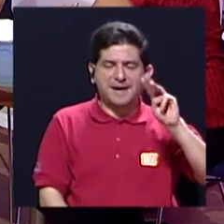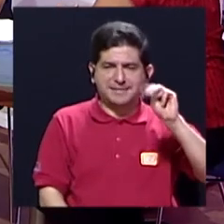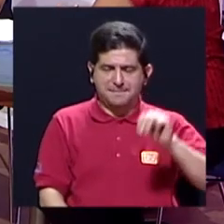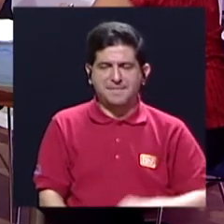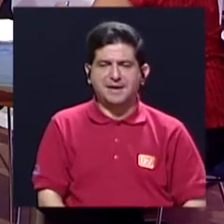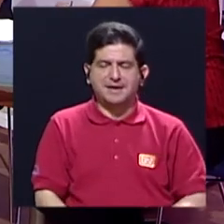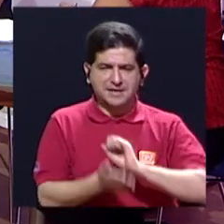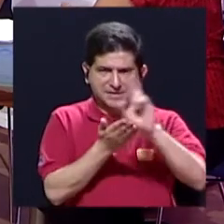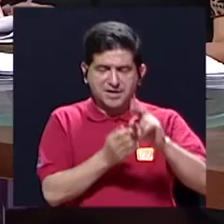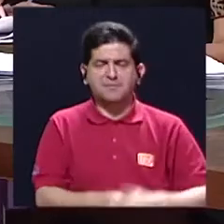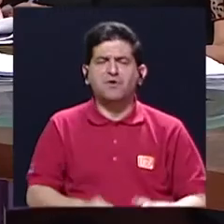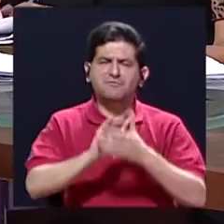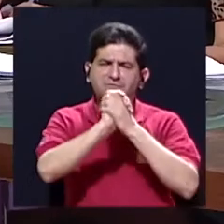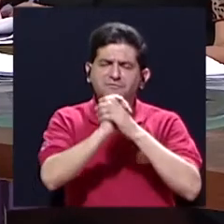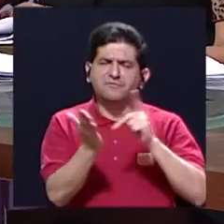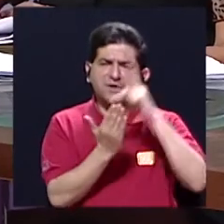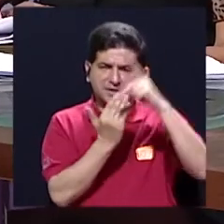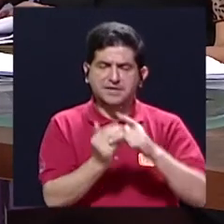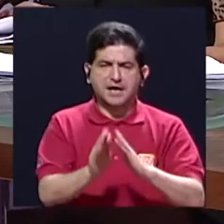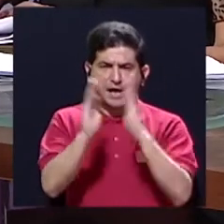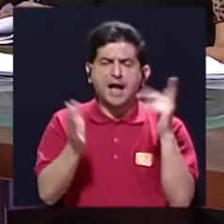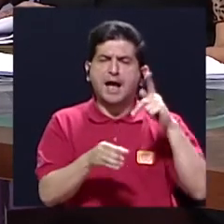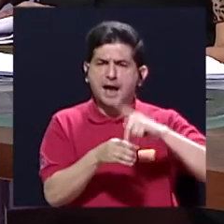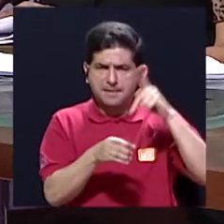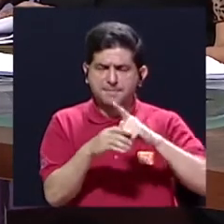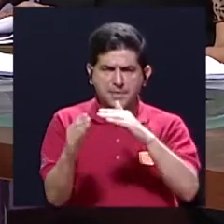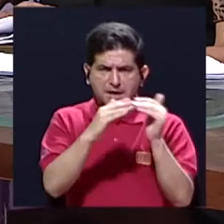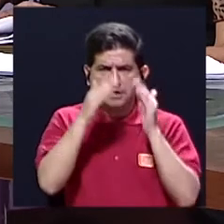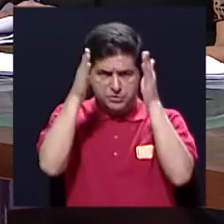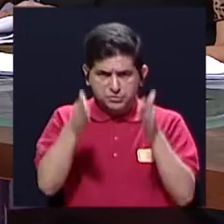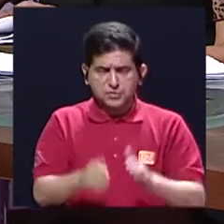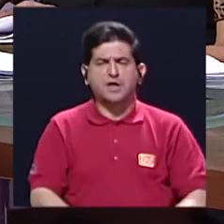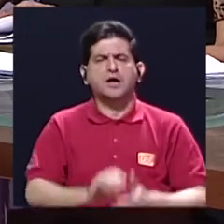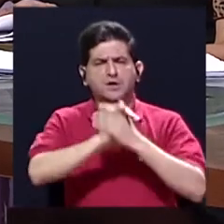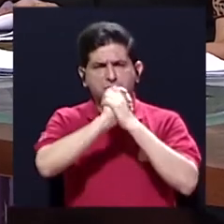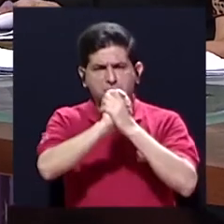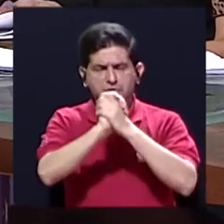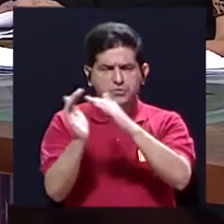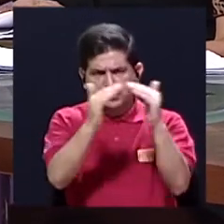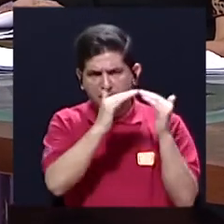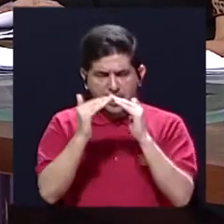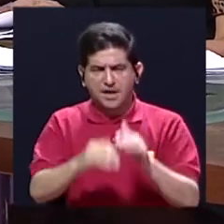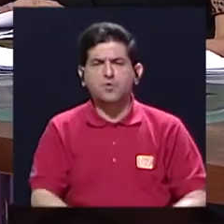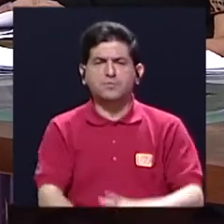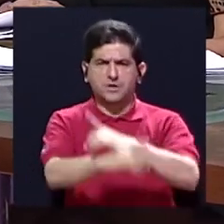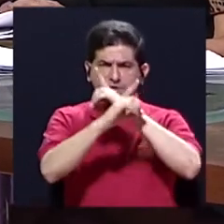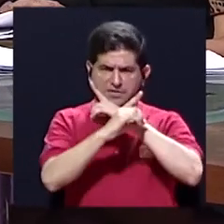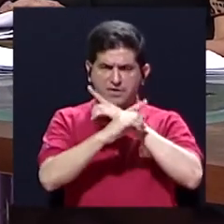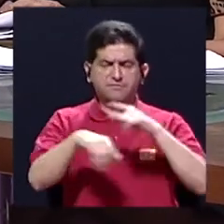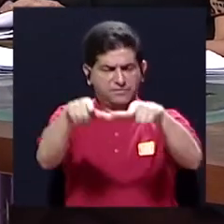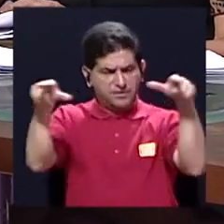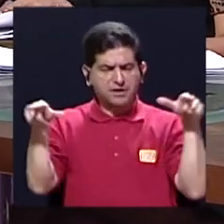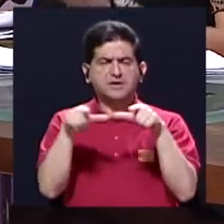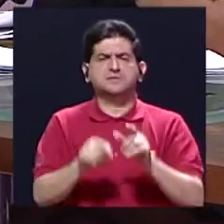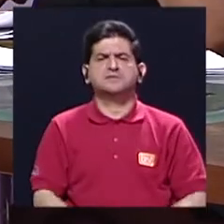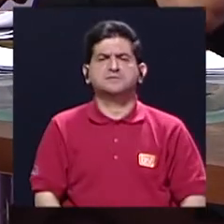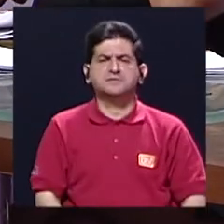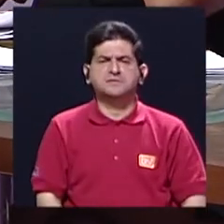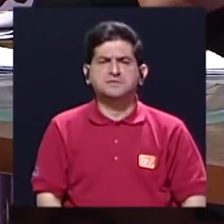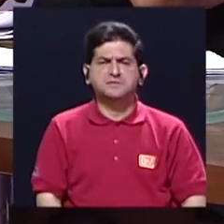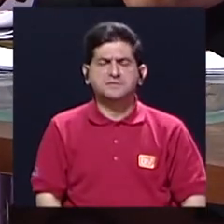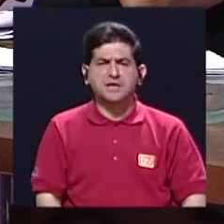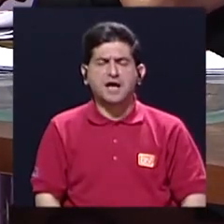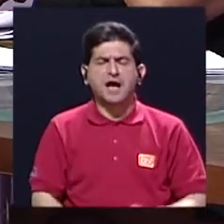Ramón, felicitar al programa e invitarlas a que amplíen la participación ciudadana y felicitar a la comunidad que está en defensa de esta zona. Se está